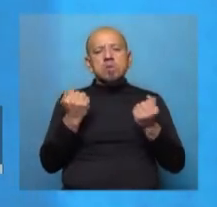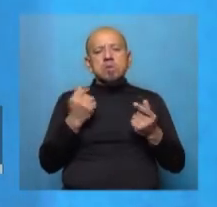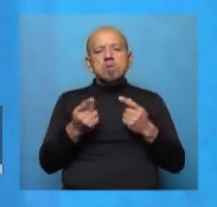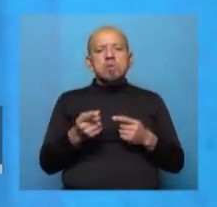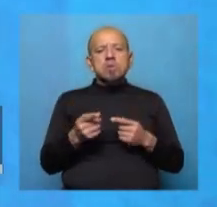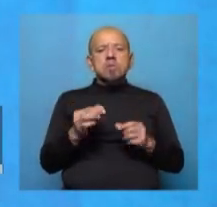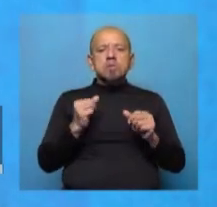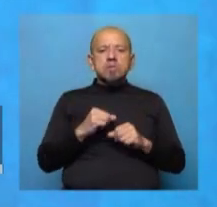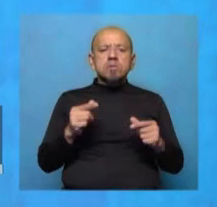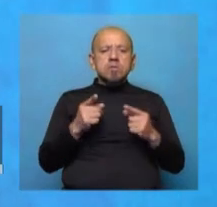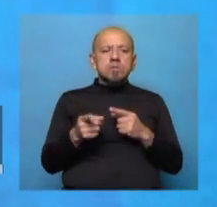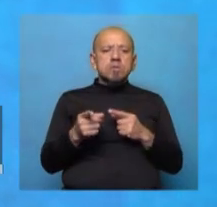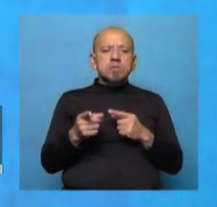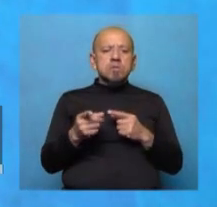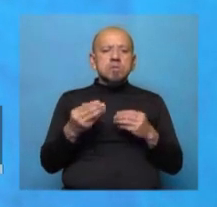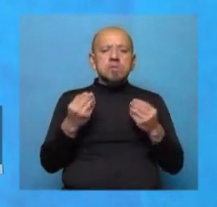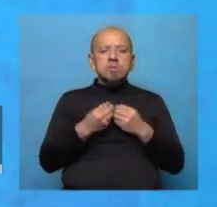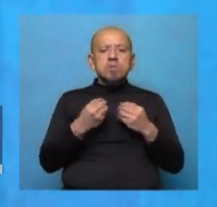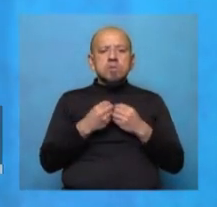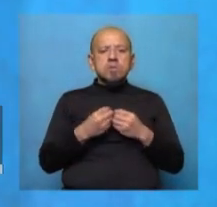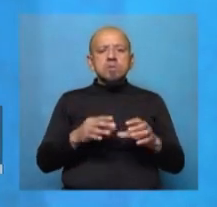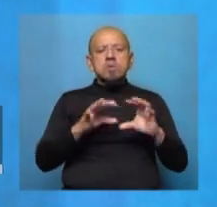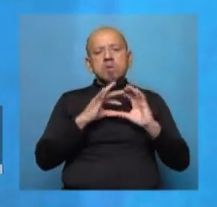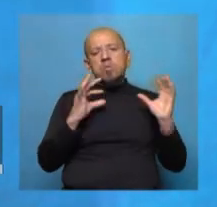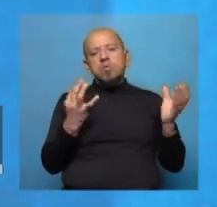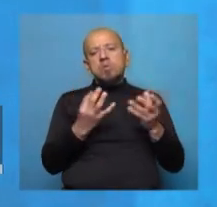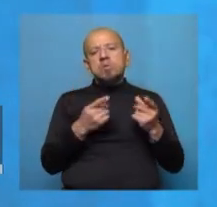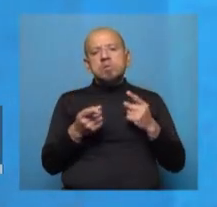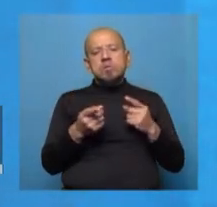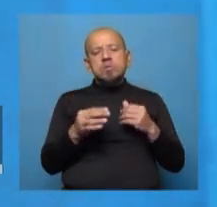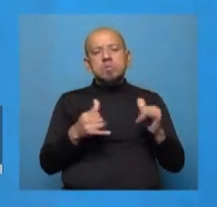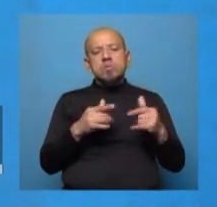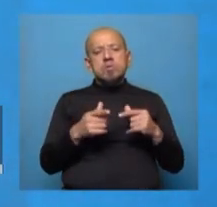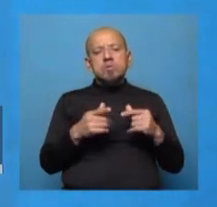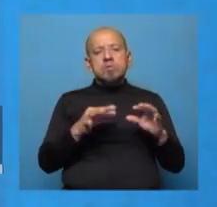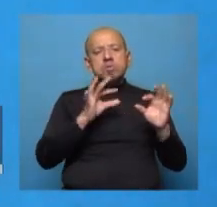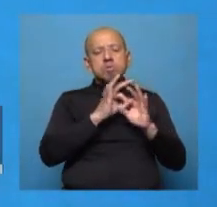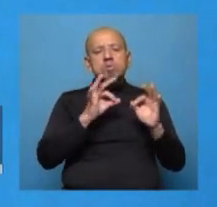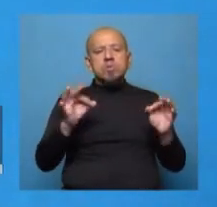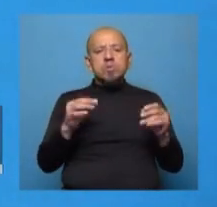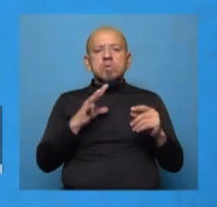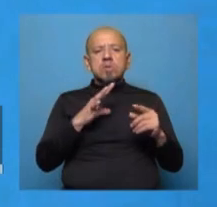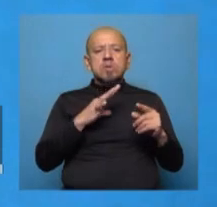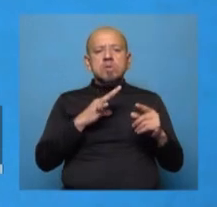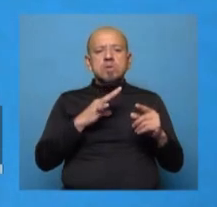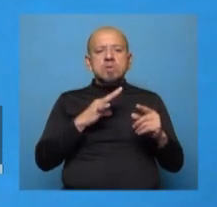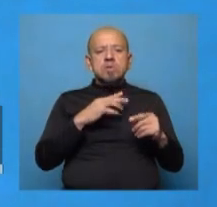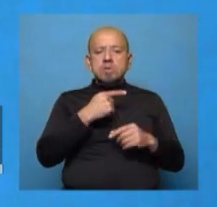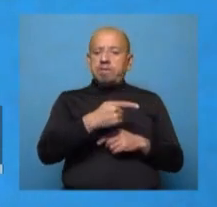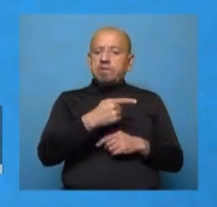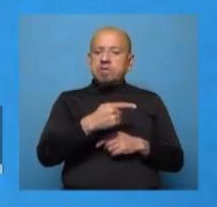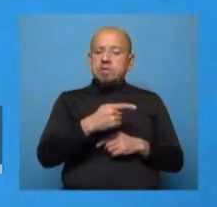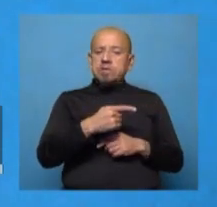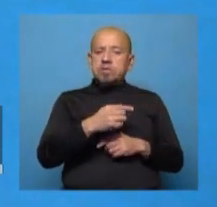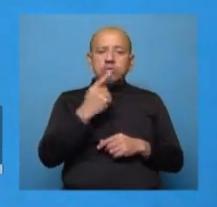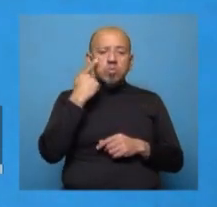posiblemente en muchos de estos mundiales o juegos olímpicos ya realizados haya déficit